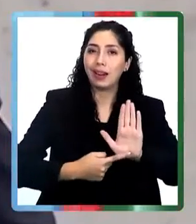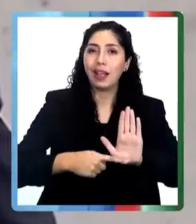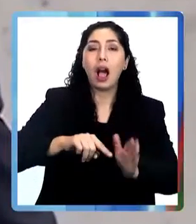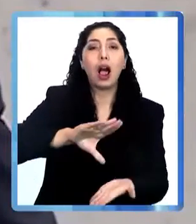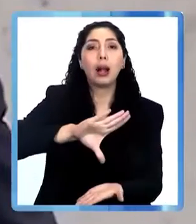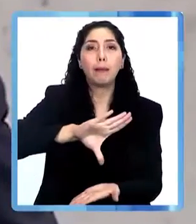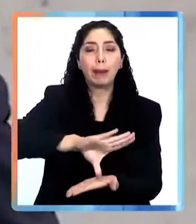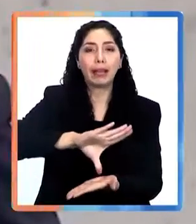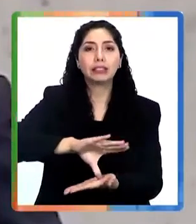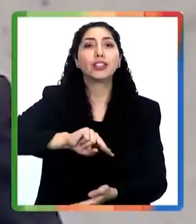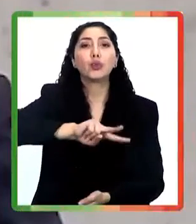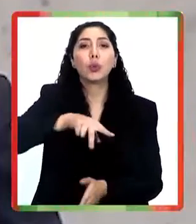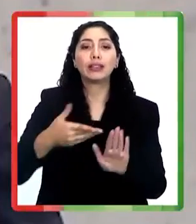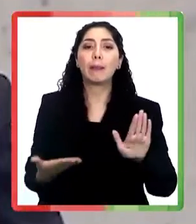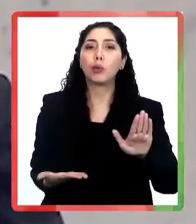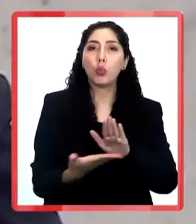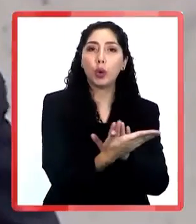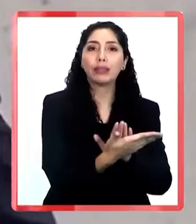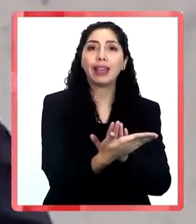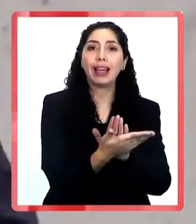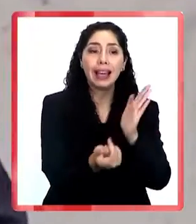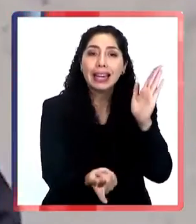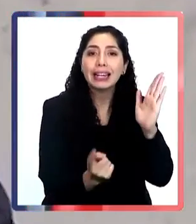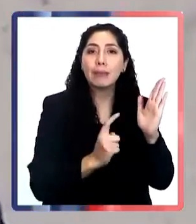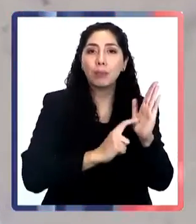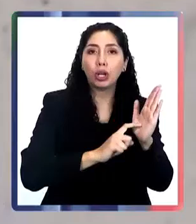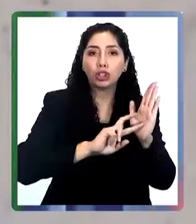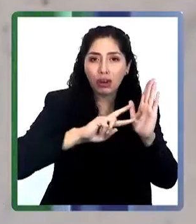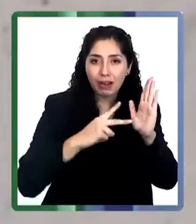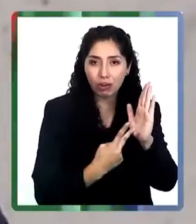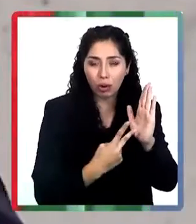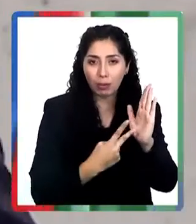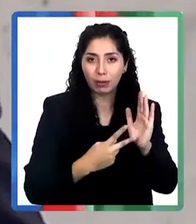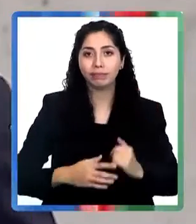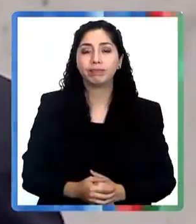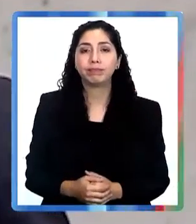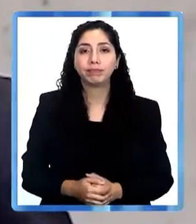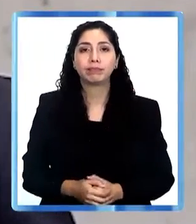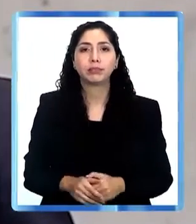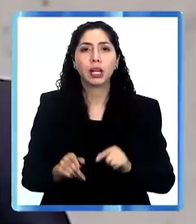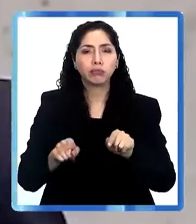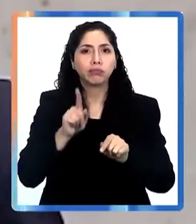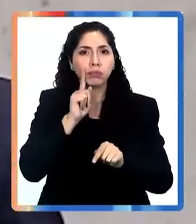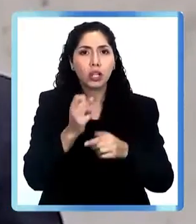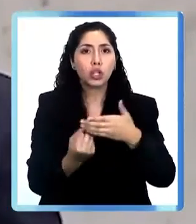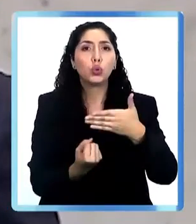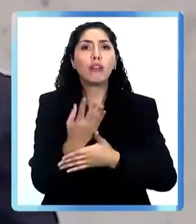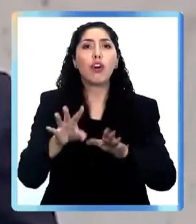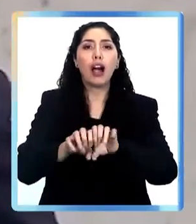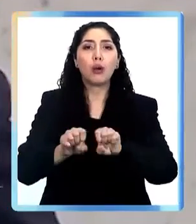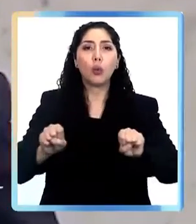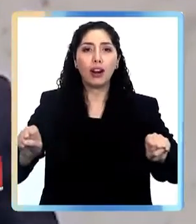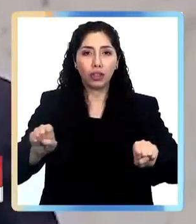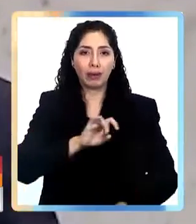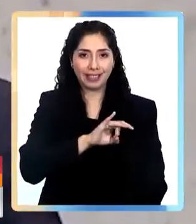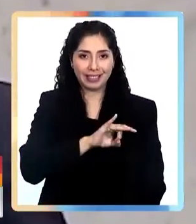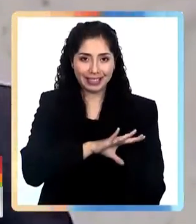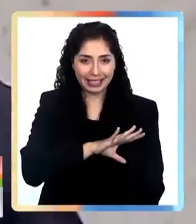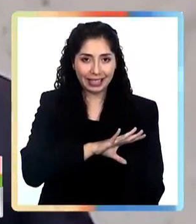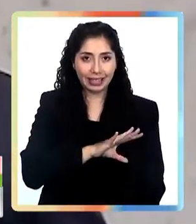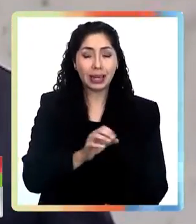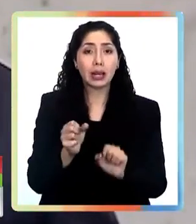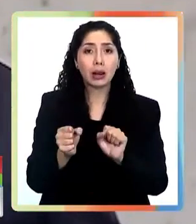país nuestra propuesta de reforma tributaria la que se embarcará en un nuevo pacto fiscal para chile